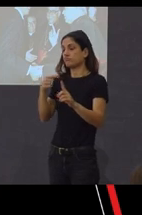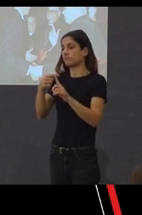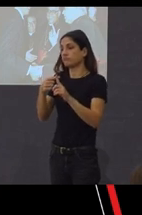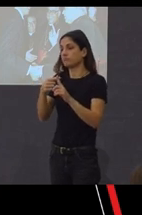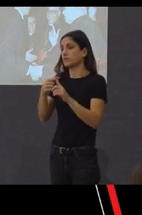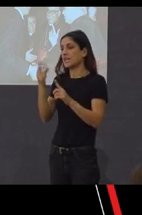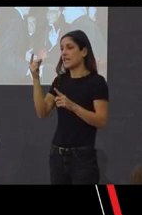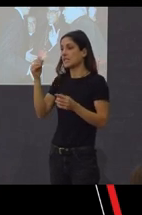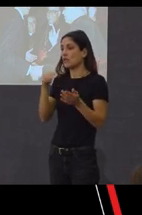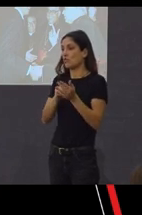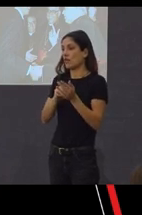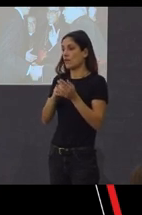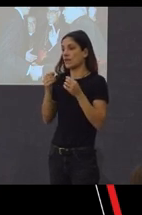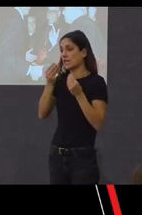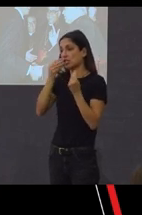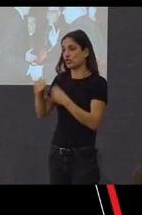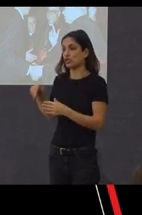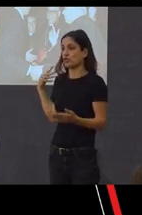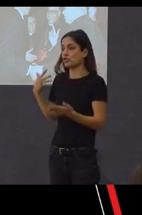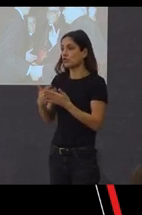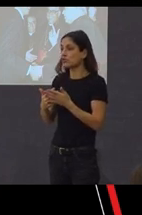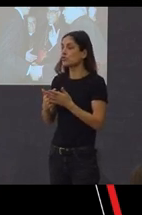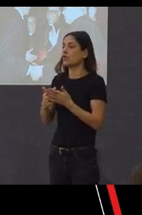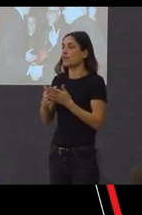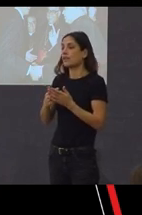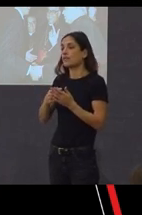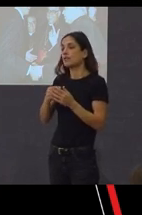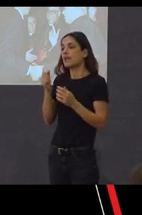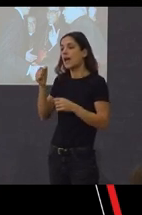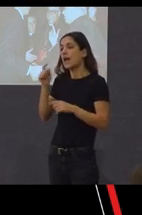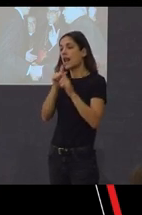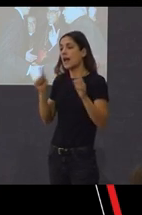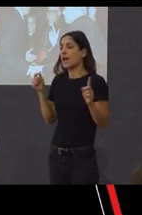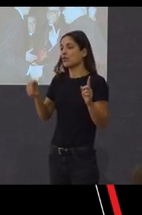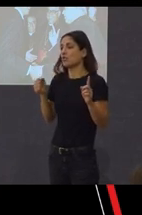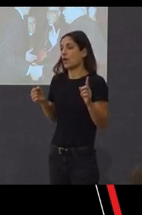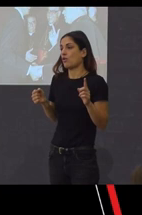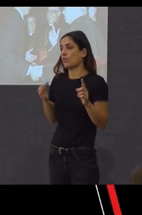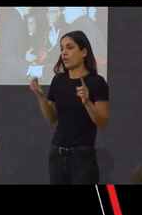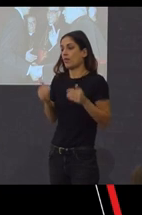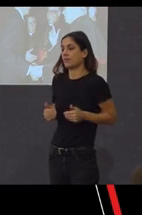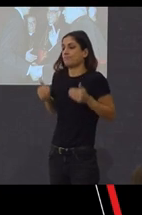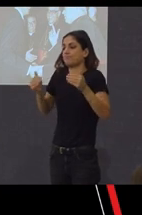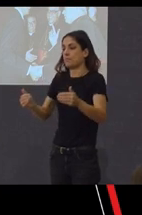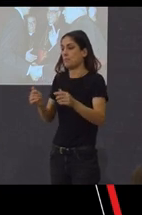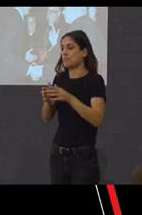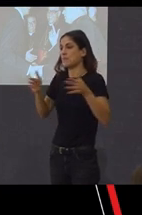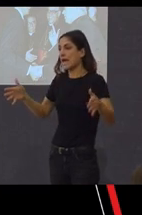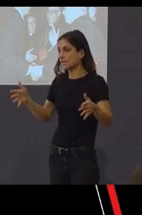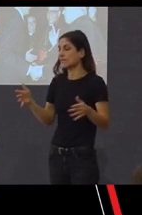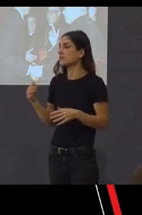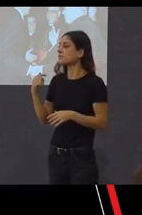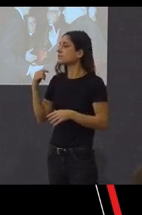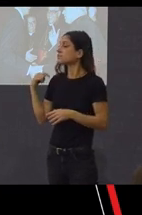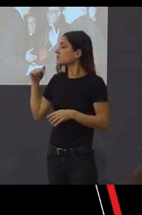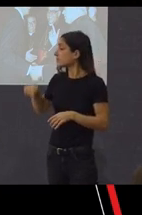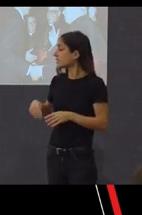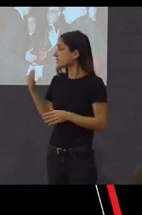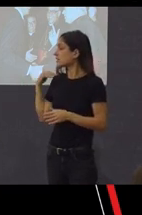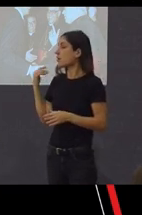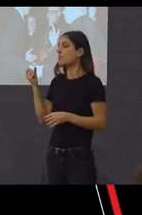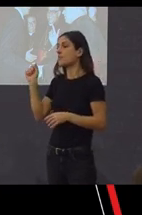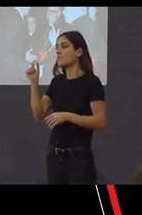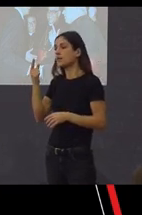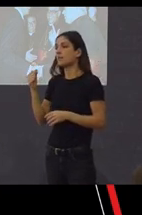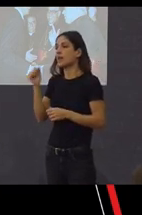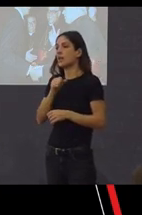por segunda vez na historia. A primeira vez que prorrogouse o ano xacobeo foi na Guerra Civil, era o ano xacobeo 37, e o Papa, en